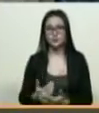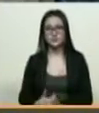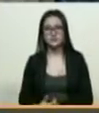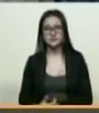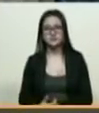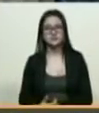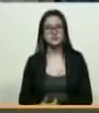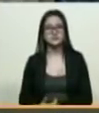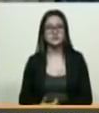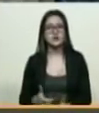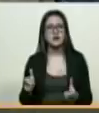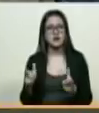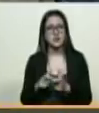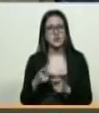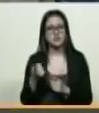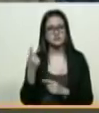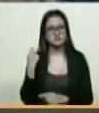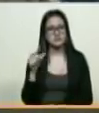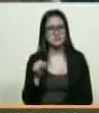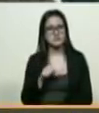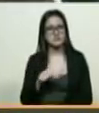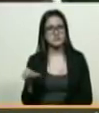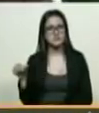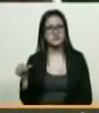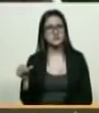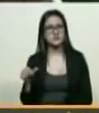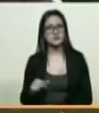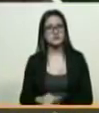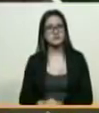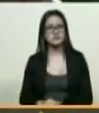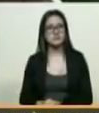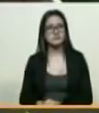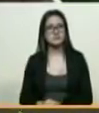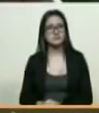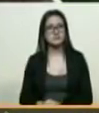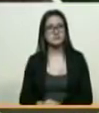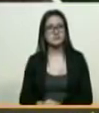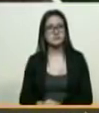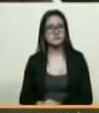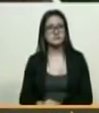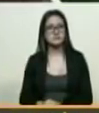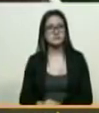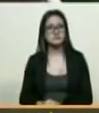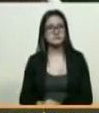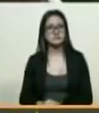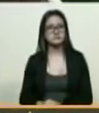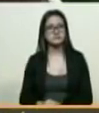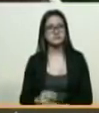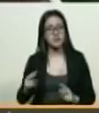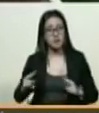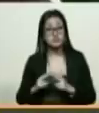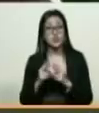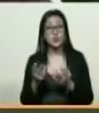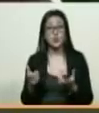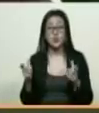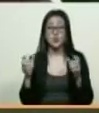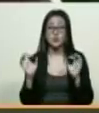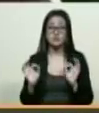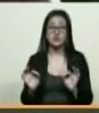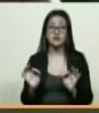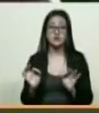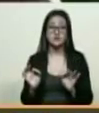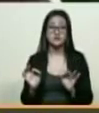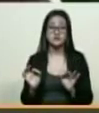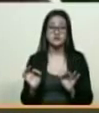que a raíz de una reunión con él la semana pasada y con las demás, surgieron estos encuentros. Encuentros que obviamente